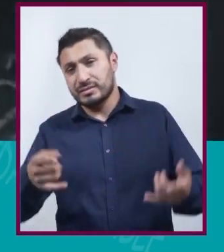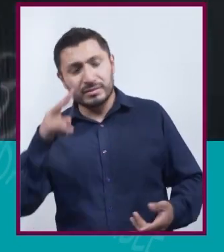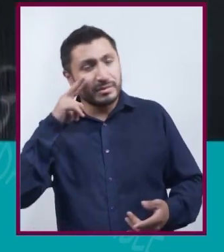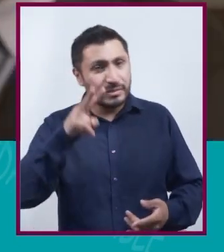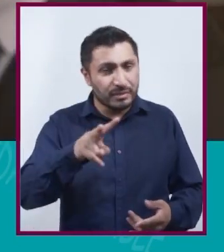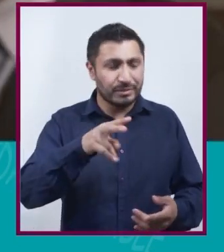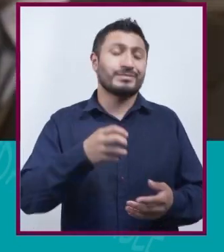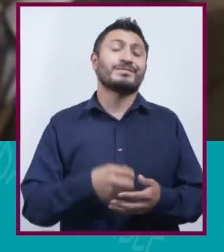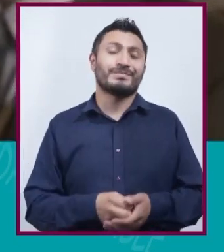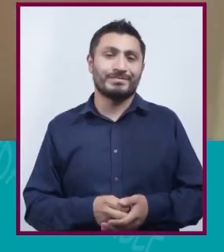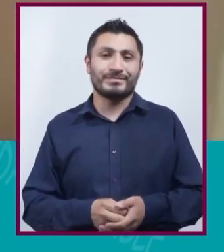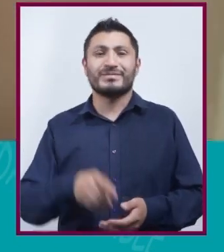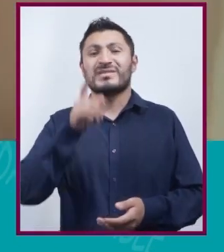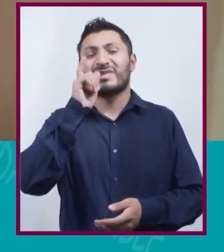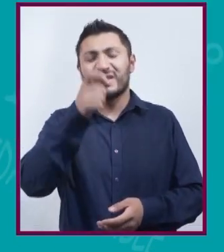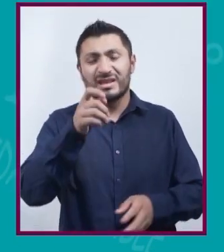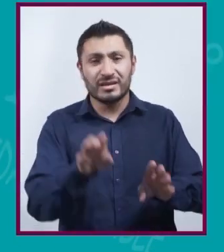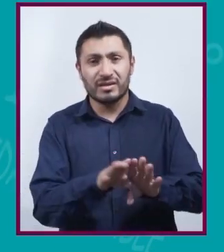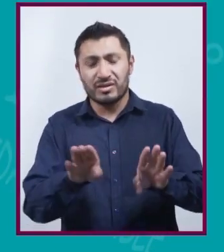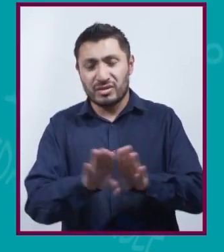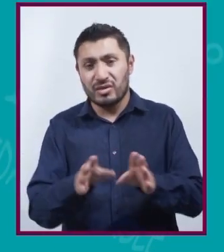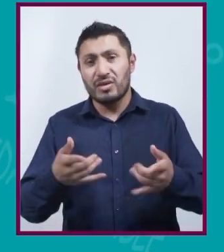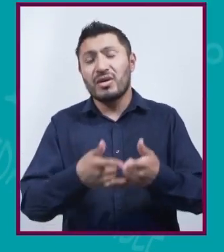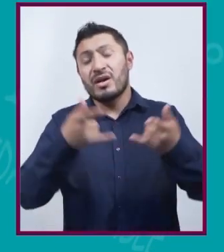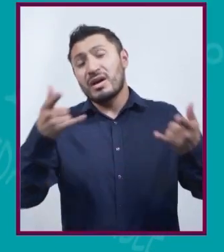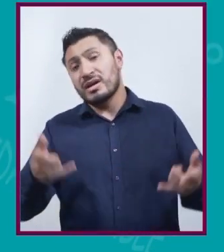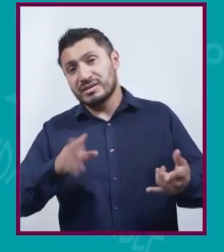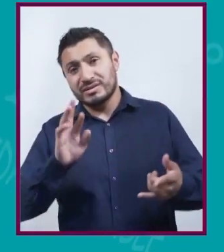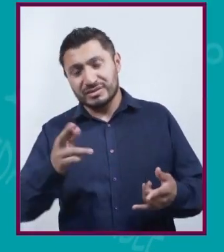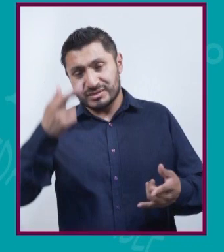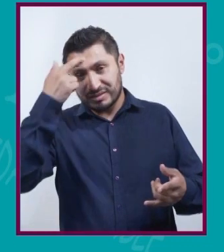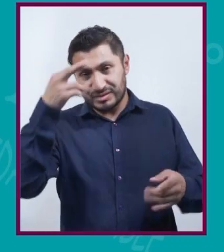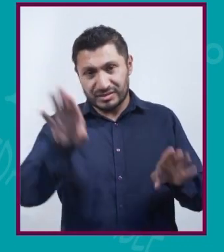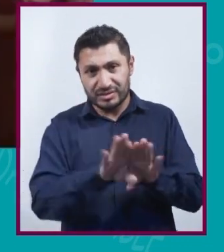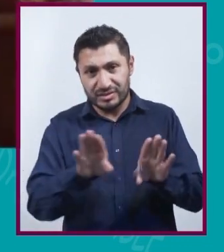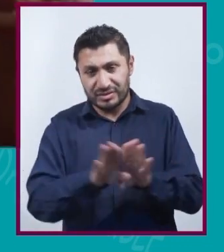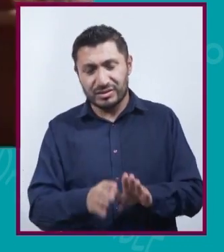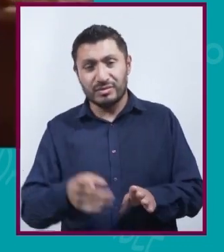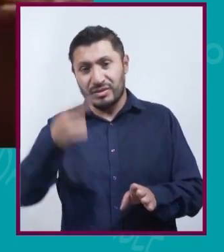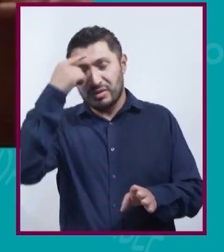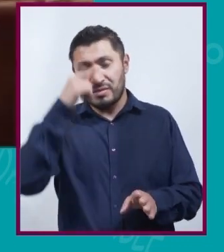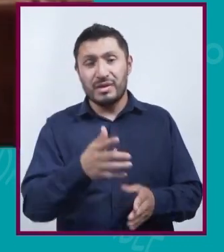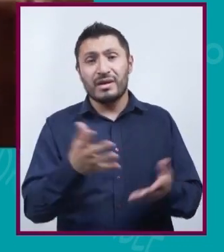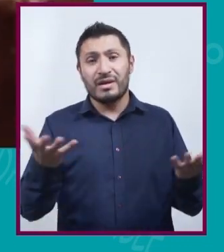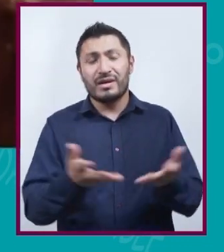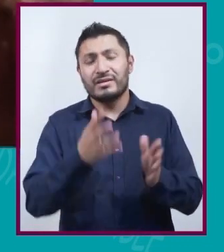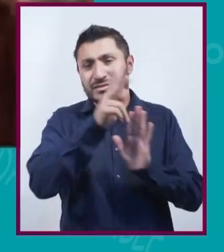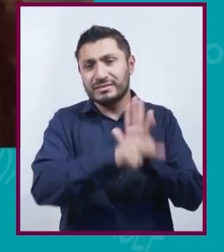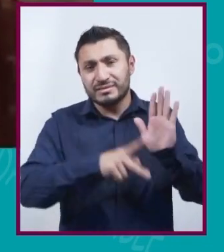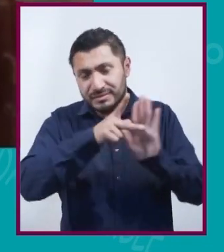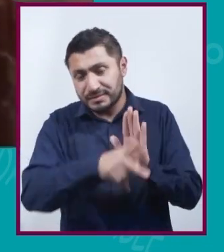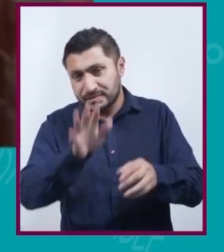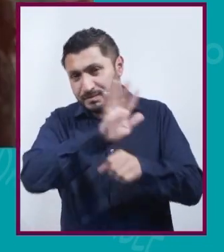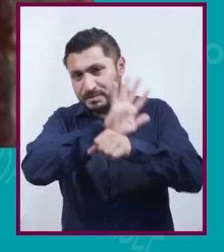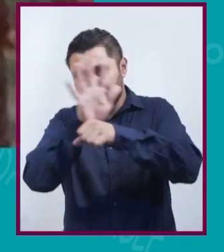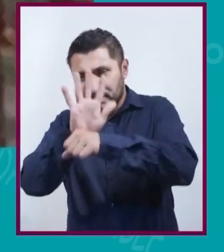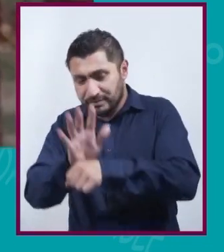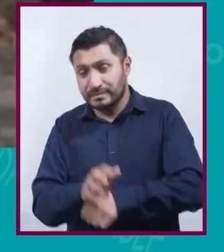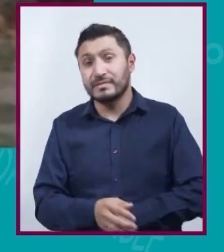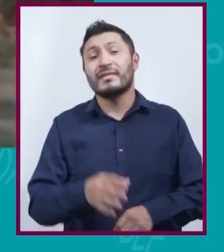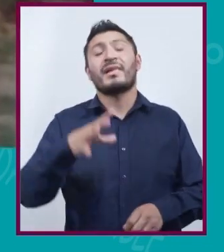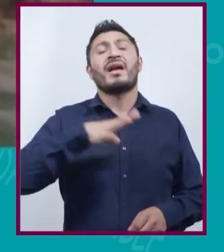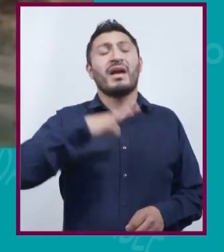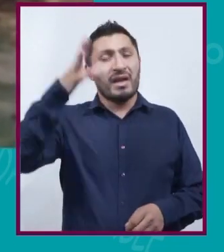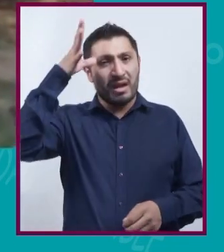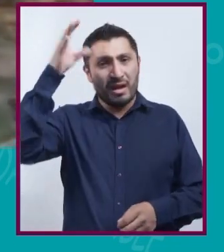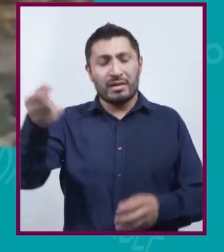la biografía o biopics, es decir, la reconstrucción histórica como objetivo cinematográfico. Además,